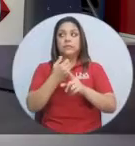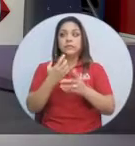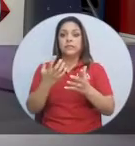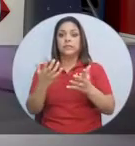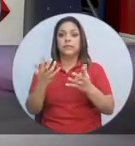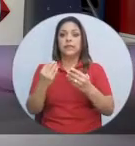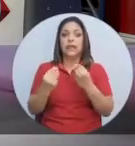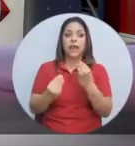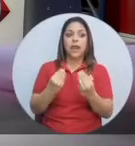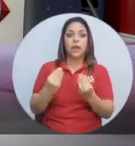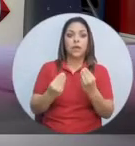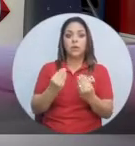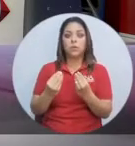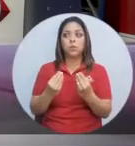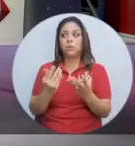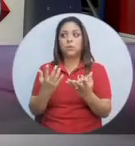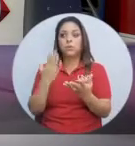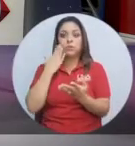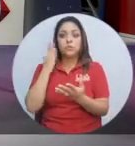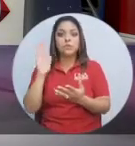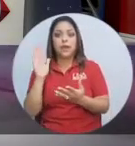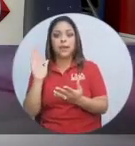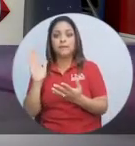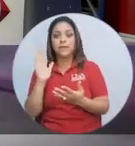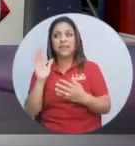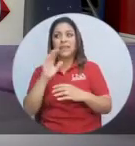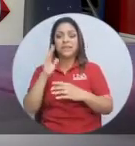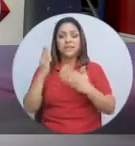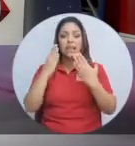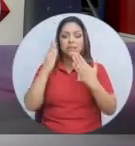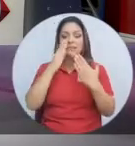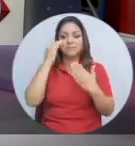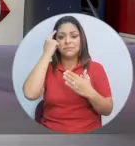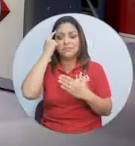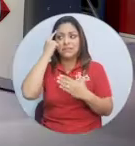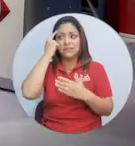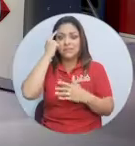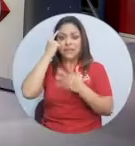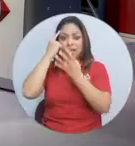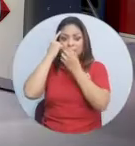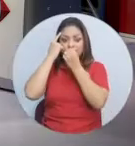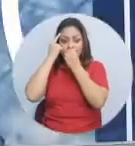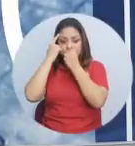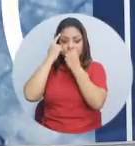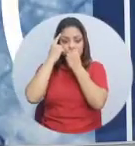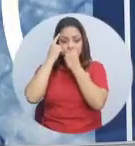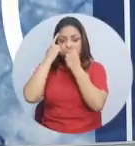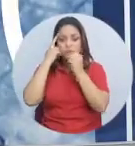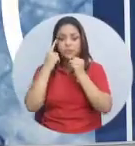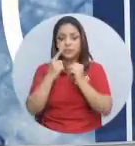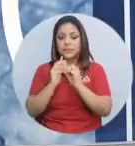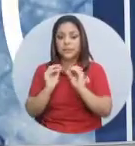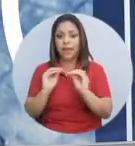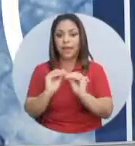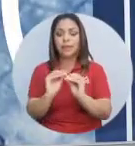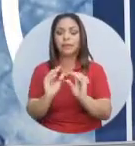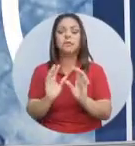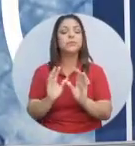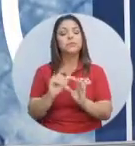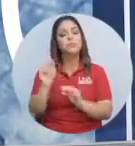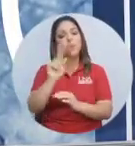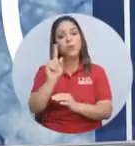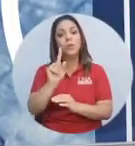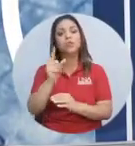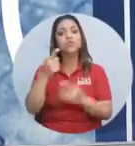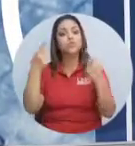así, si tal vez es que yo me lo estoy imaginando, o, ¿verdad? Como tal vez si no digo nada pasa, pero eso no sucede. O